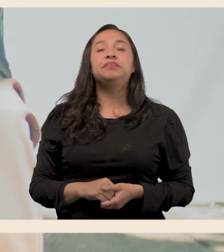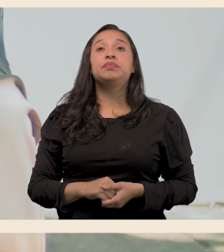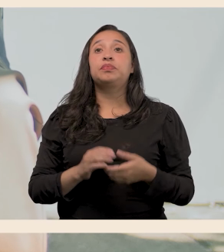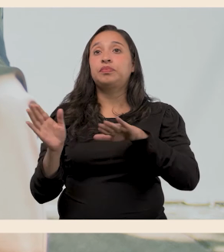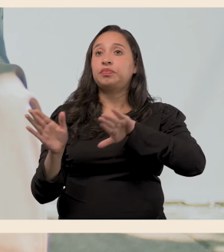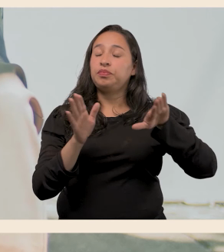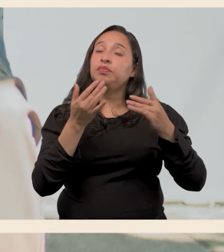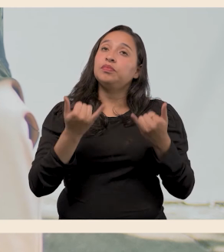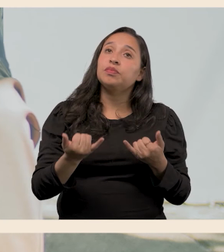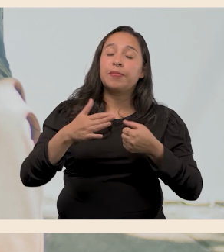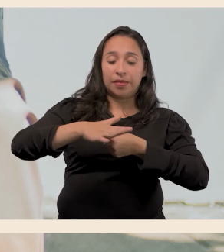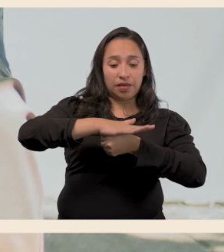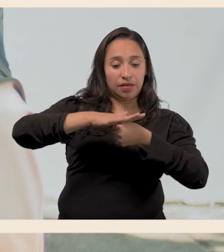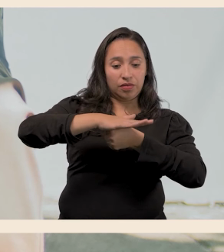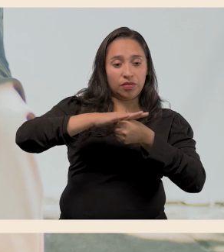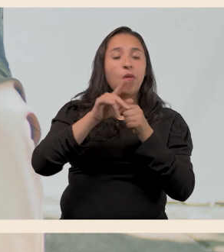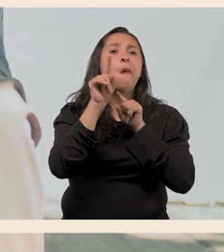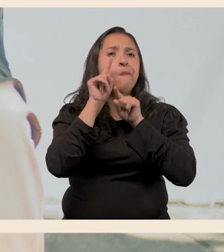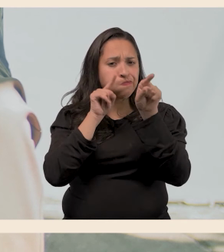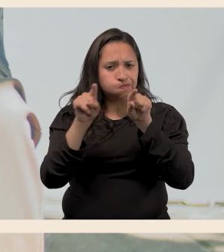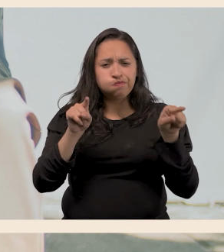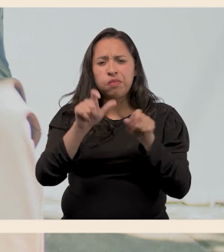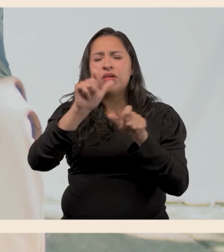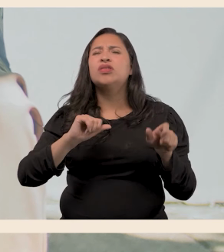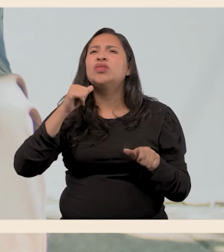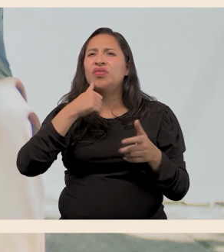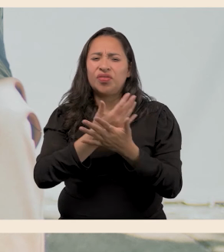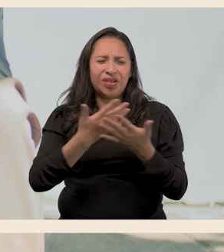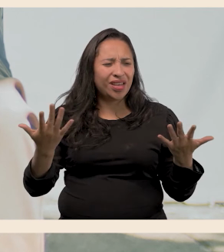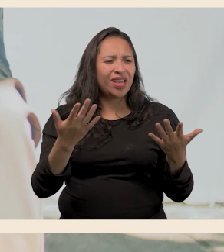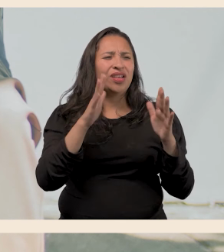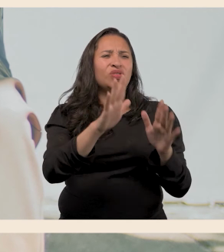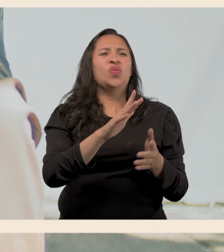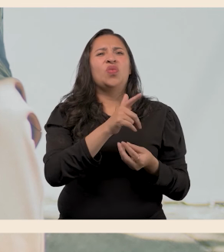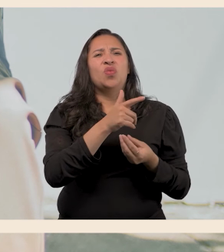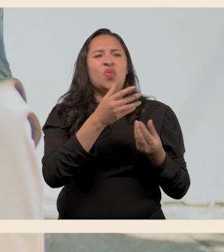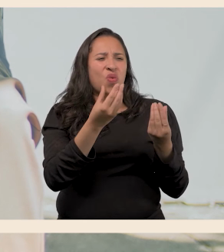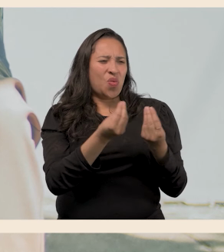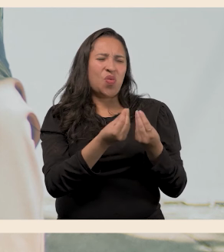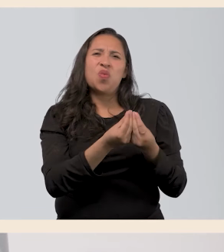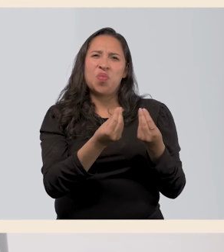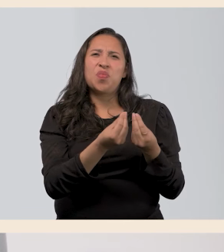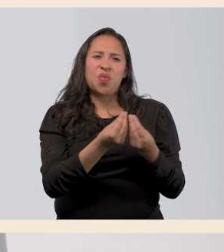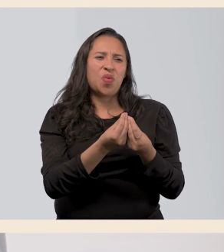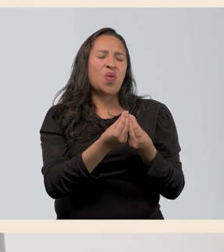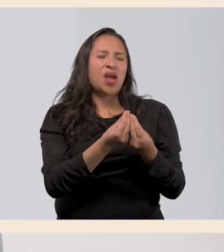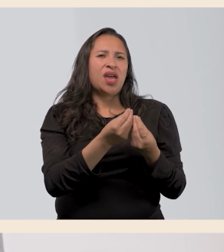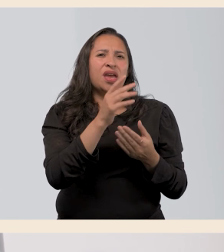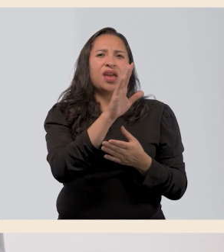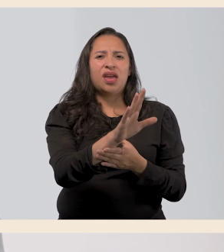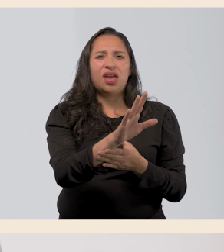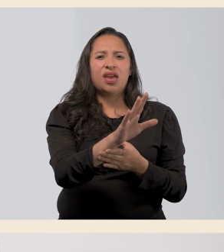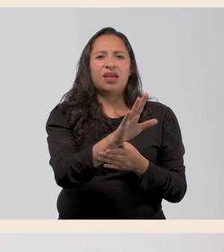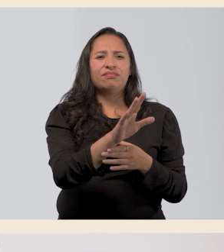Veía la situación que vivían las víctimas de desplazamiento forzado en la unidad de víctimas y fui entrando a